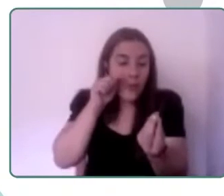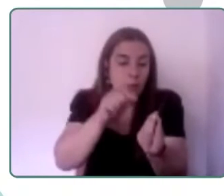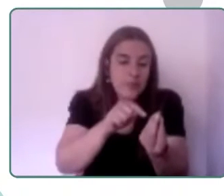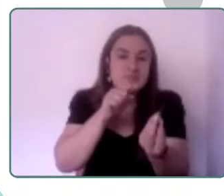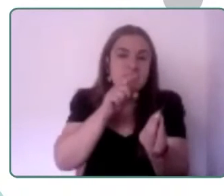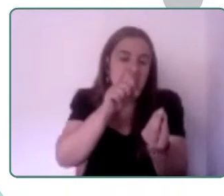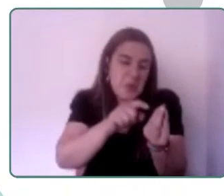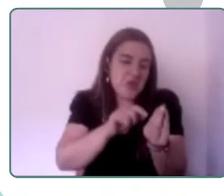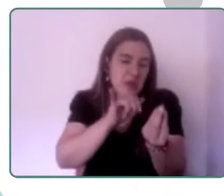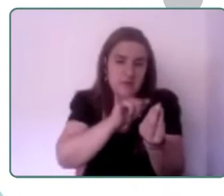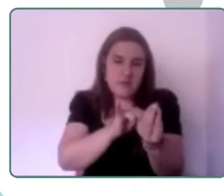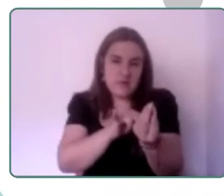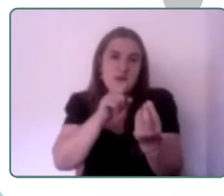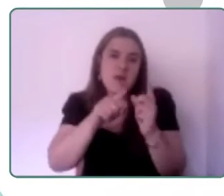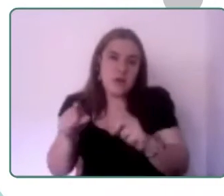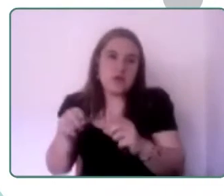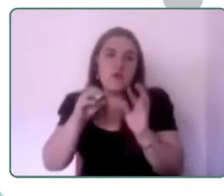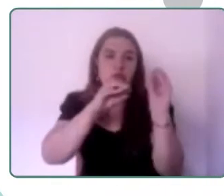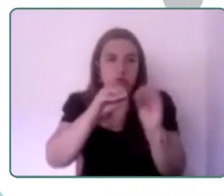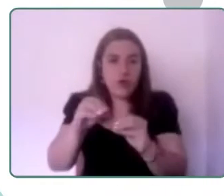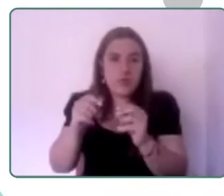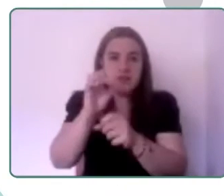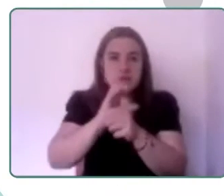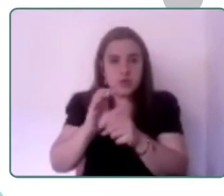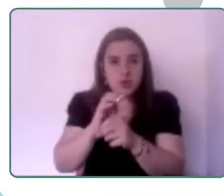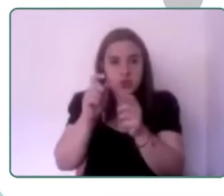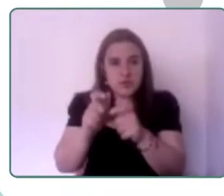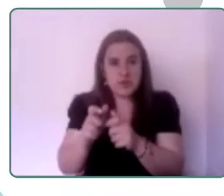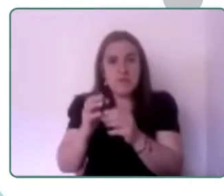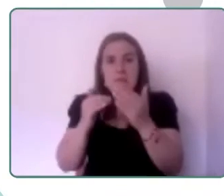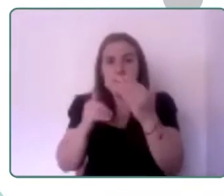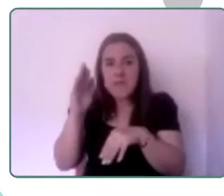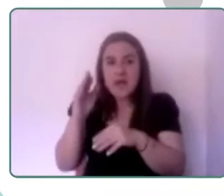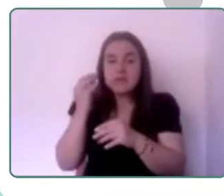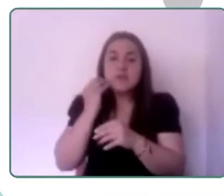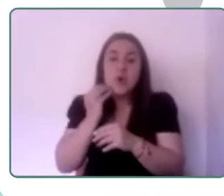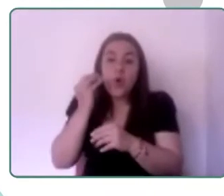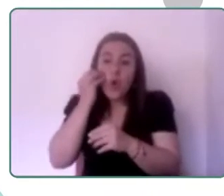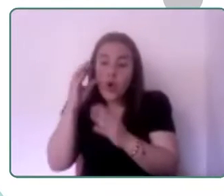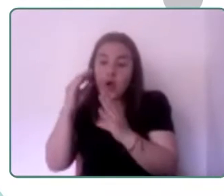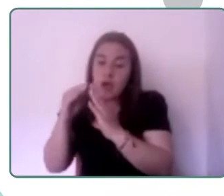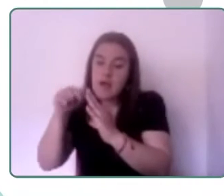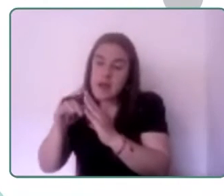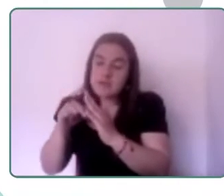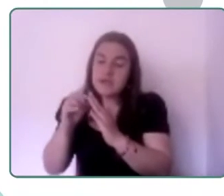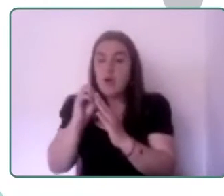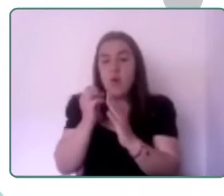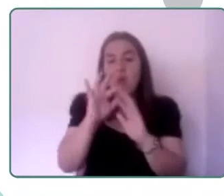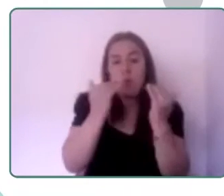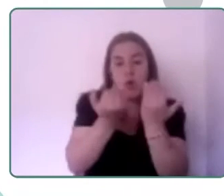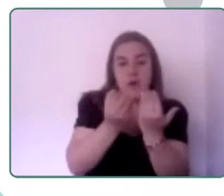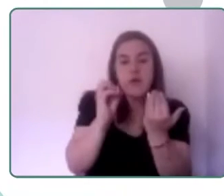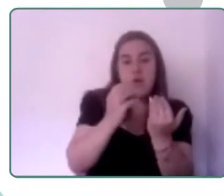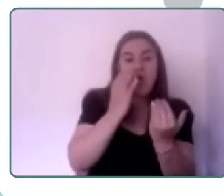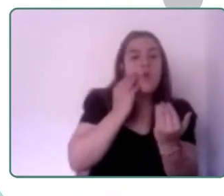básicamente si la formación ciudadana la han recibido más en el marco del hogar, en la escuela o en la experiencia de vida. Y hay un